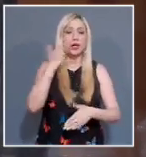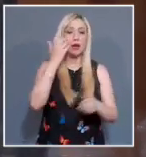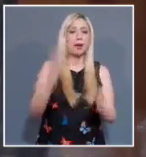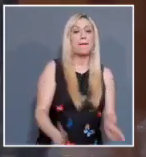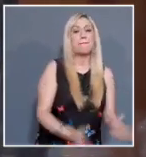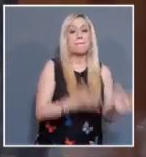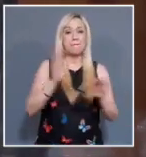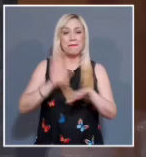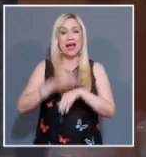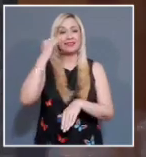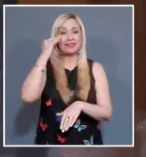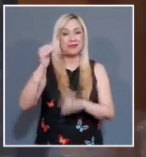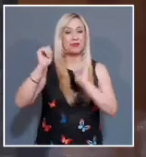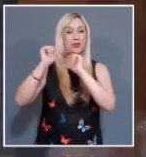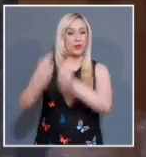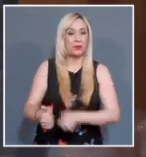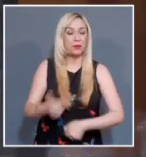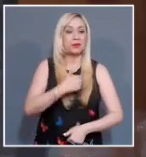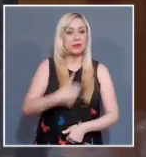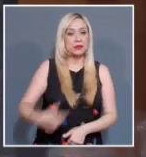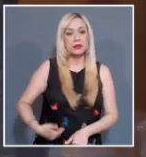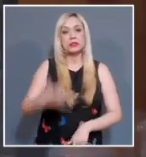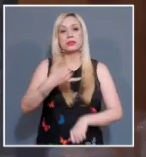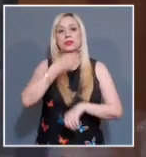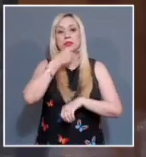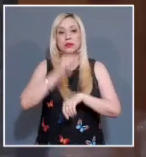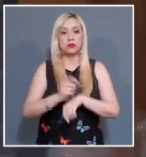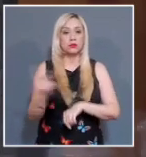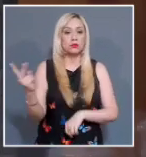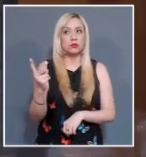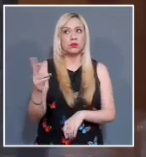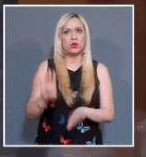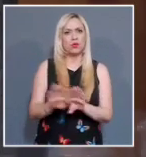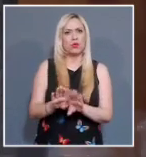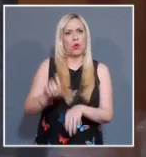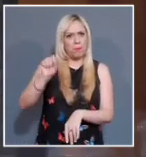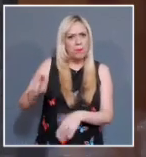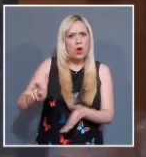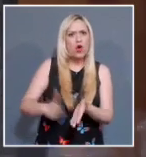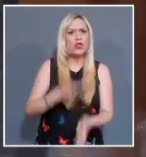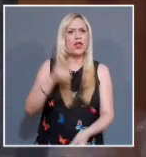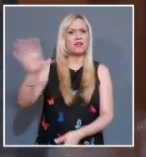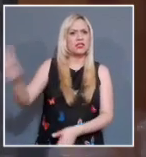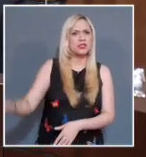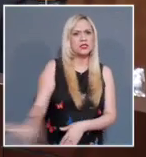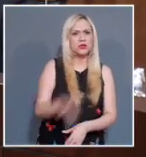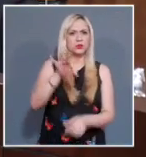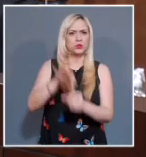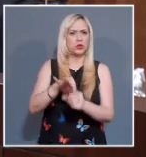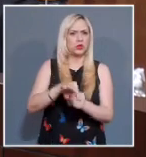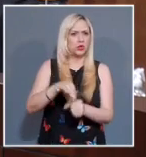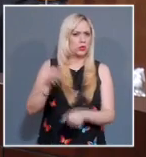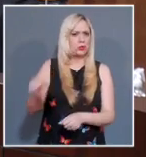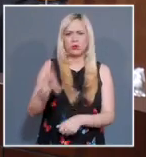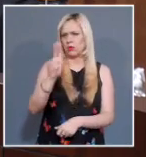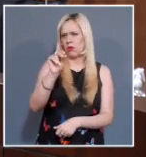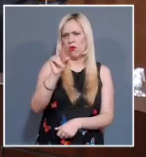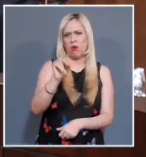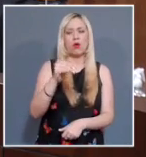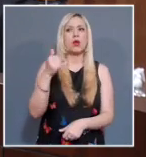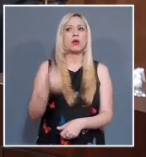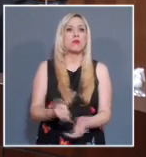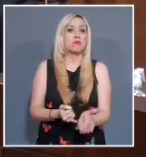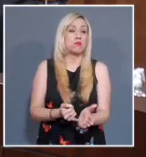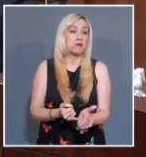la secretaría general no implica una reelección así como tampoco una permanencia indefinida en otro asunto el tribunal